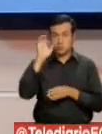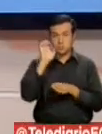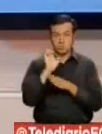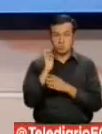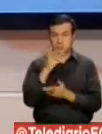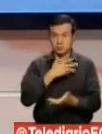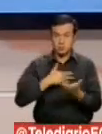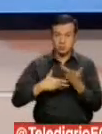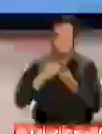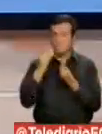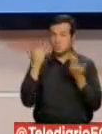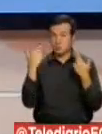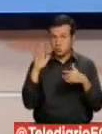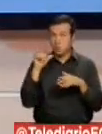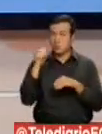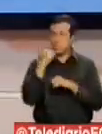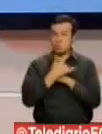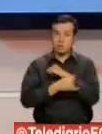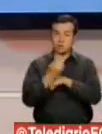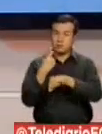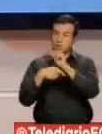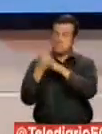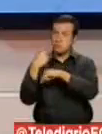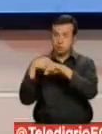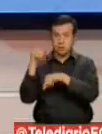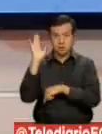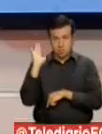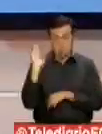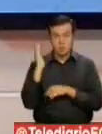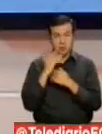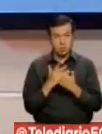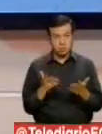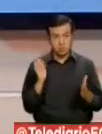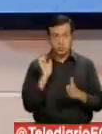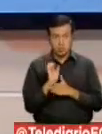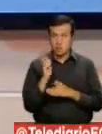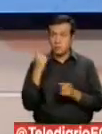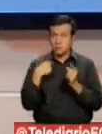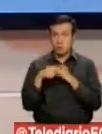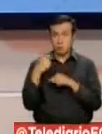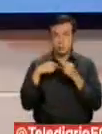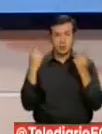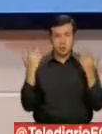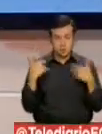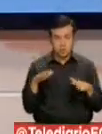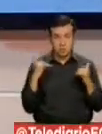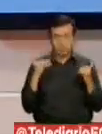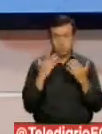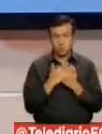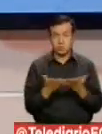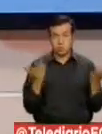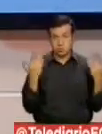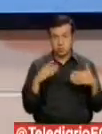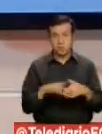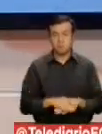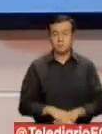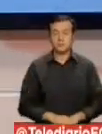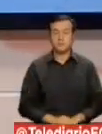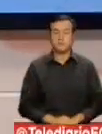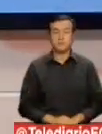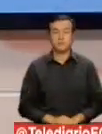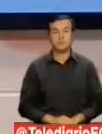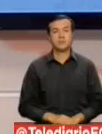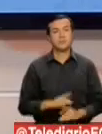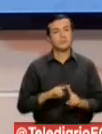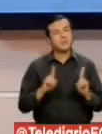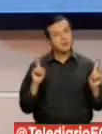nacionales, nos comentaron que ya están exportando incluso productos ecuatorianos, ¿sí? Actualmente.